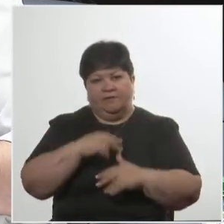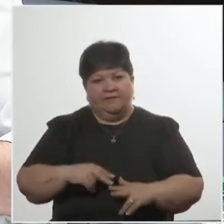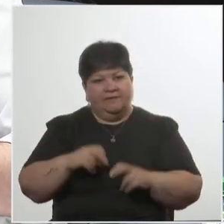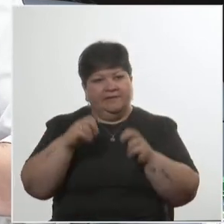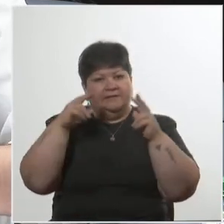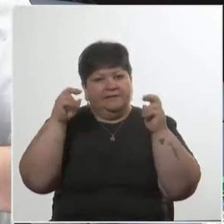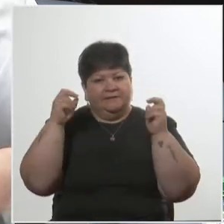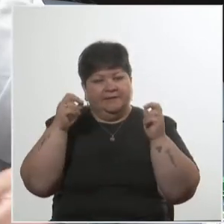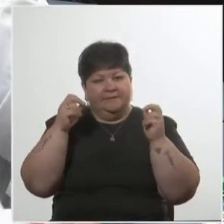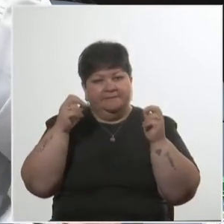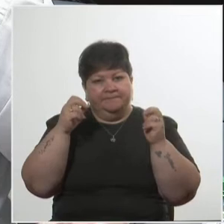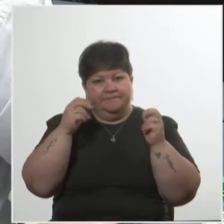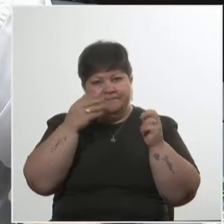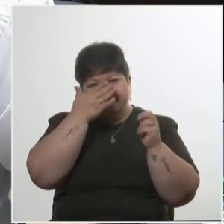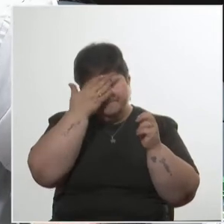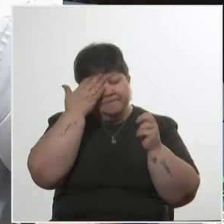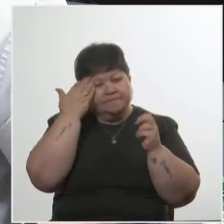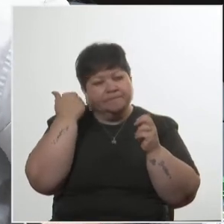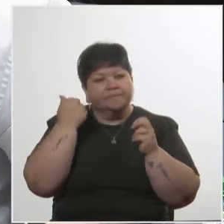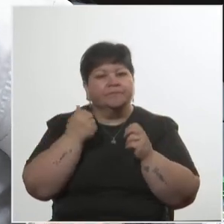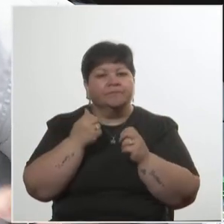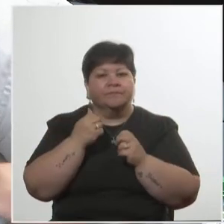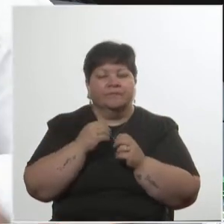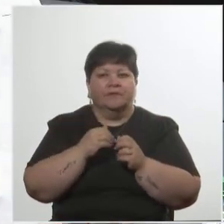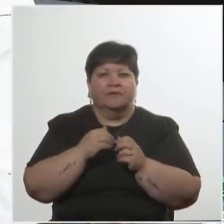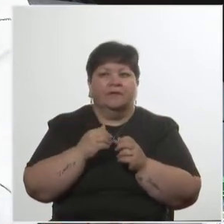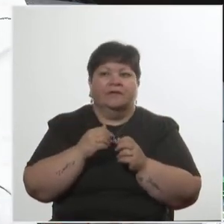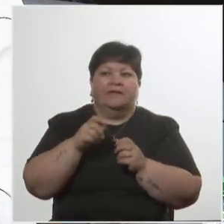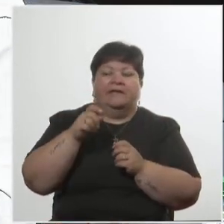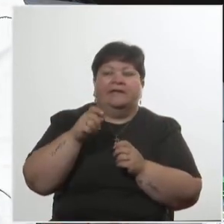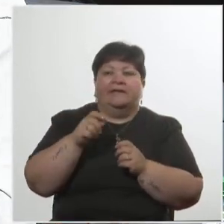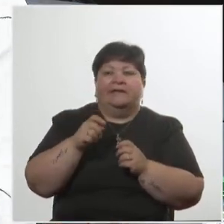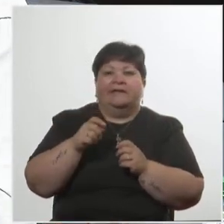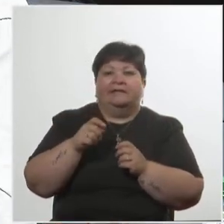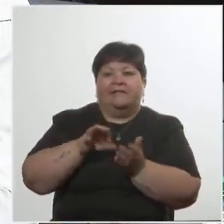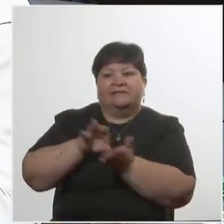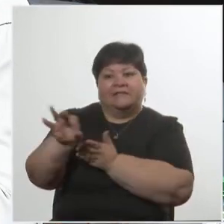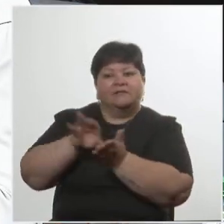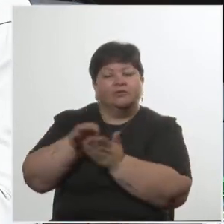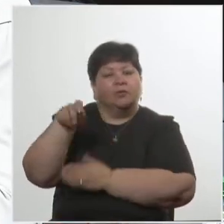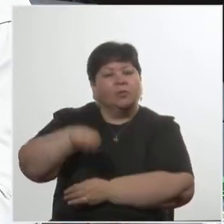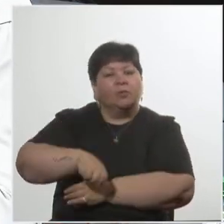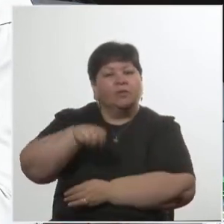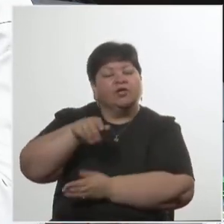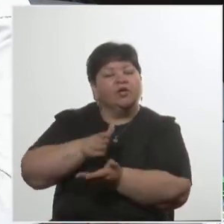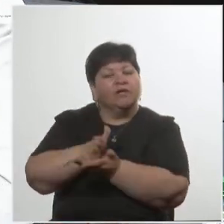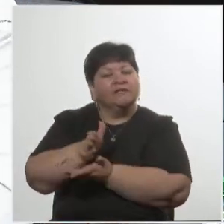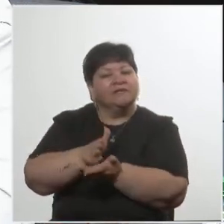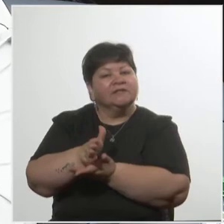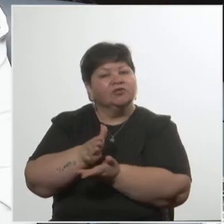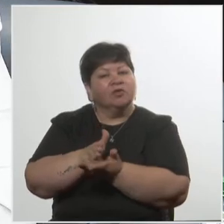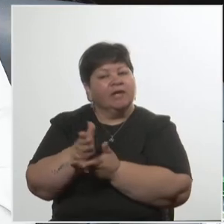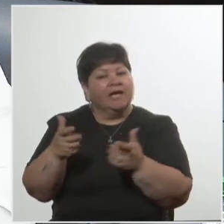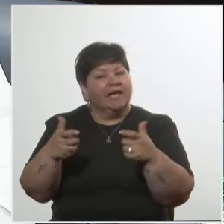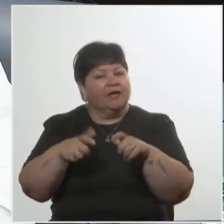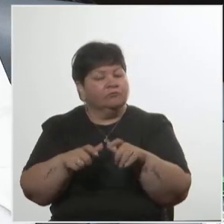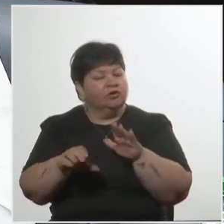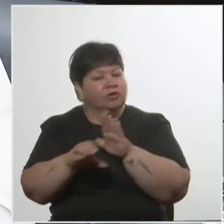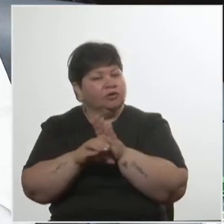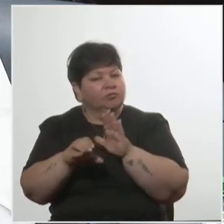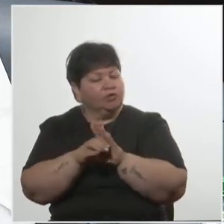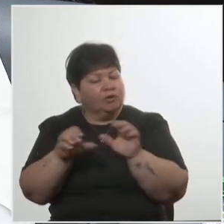de de la jurídica de los servicios jurídicos que que asesoran a la a la comisión de